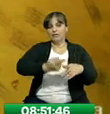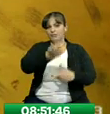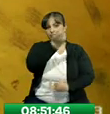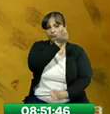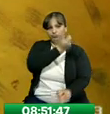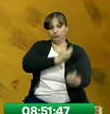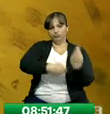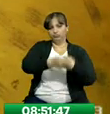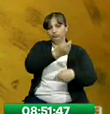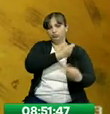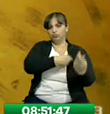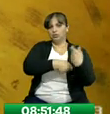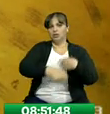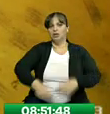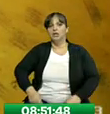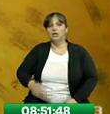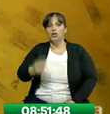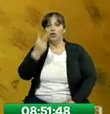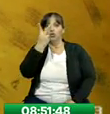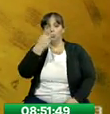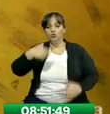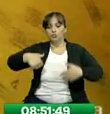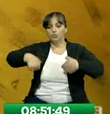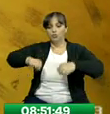cuatro sujetos en dos motocicletas